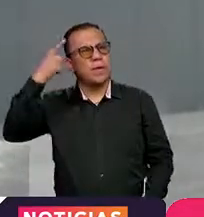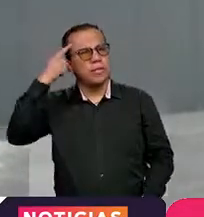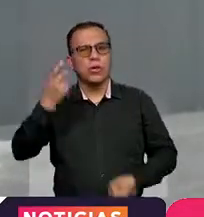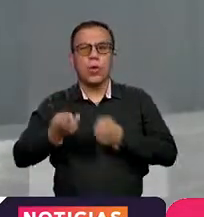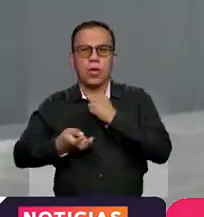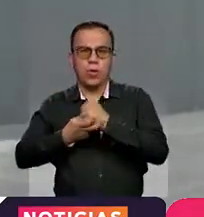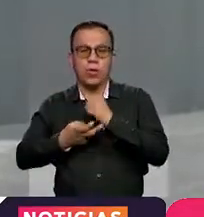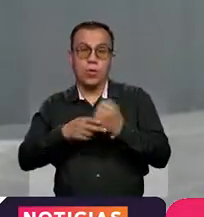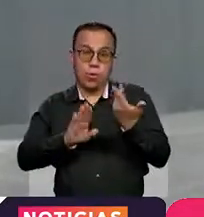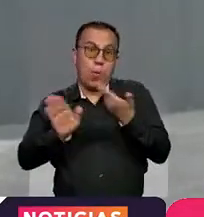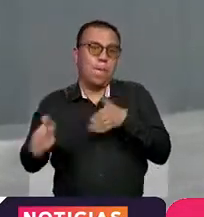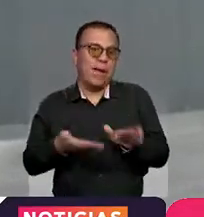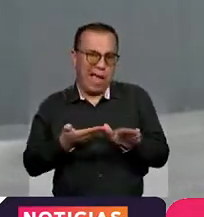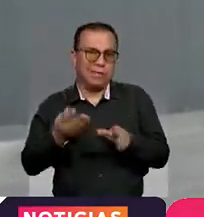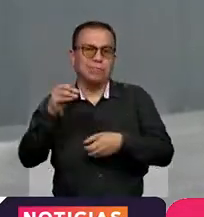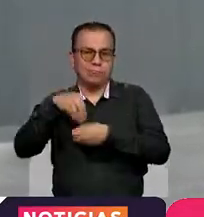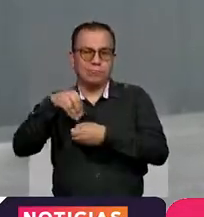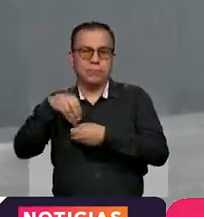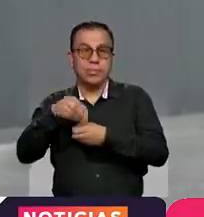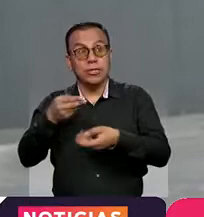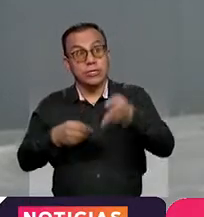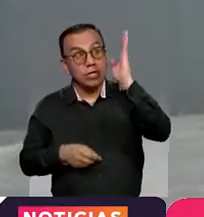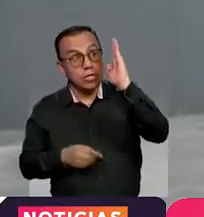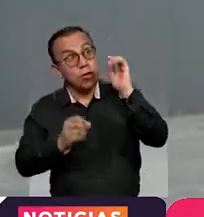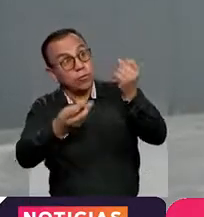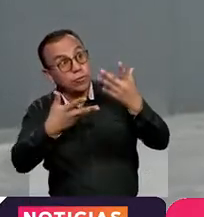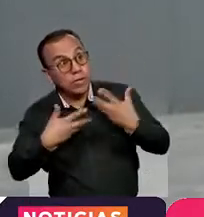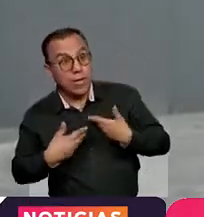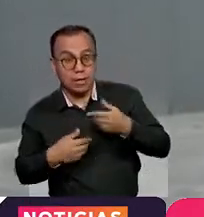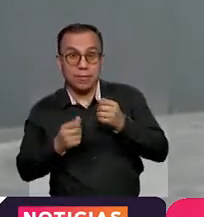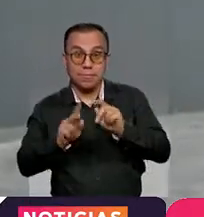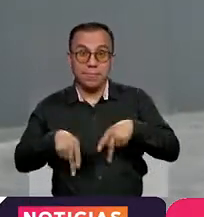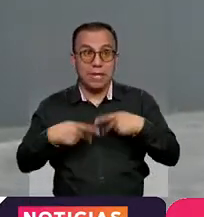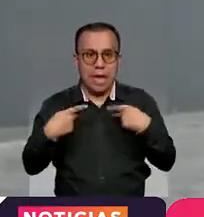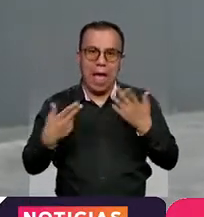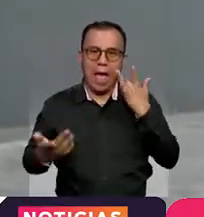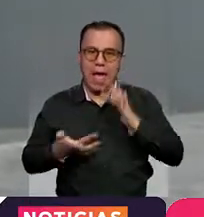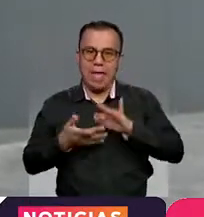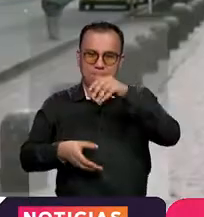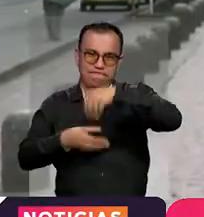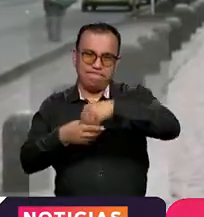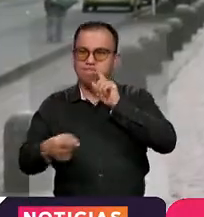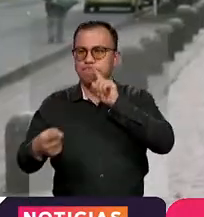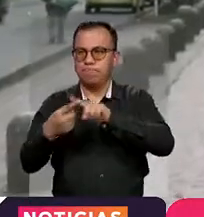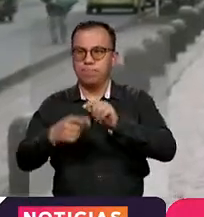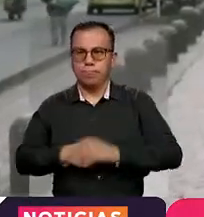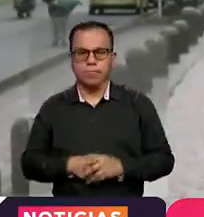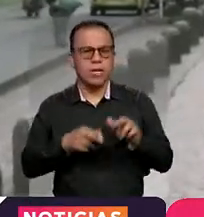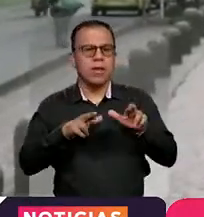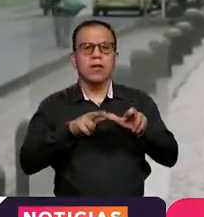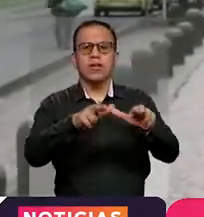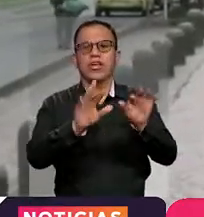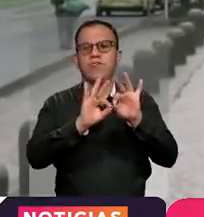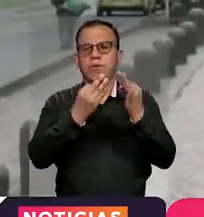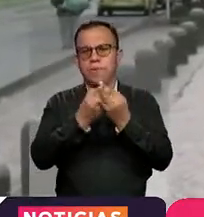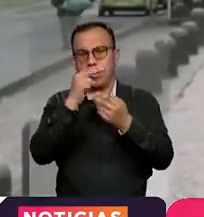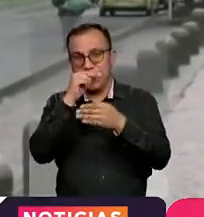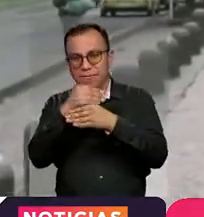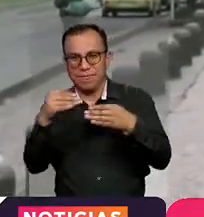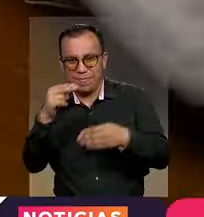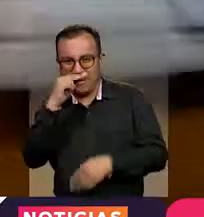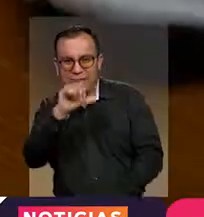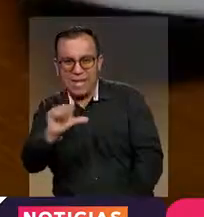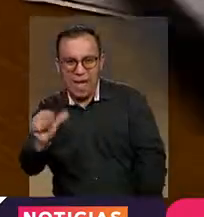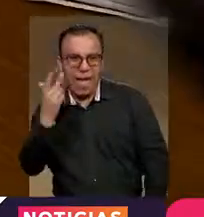en un plan de ahorro, entonces si Dios me da vida, entra a esa alcancía que tengo. Los regalos de la familia, de la niña, y